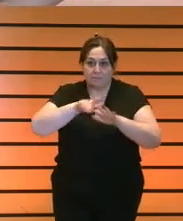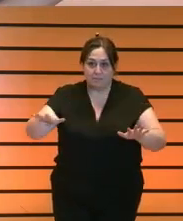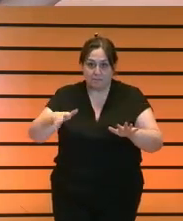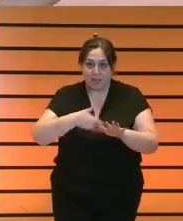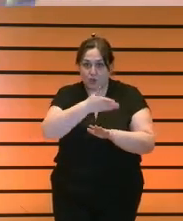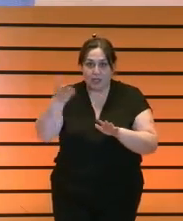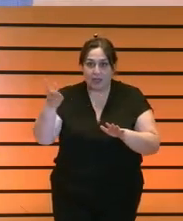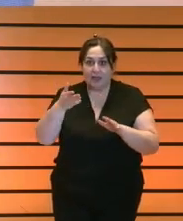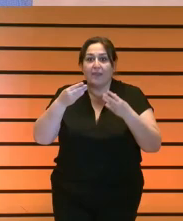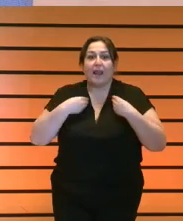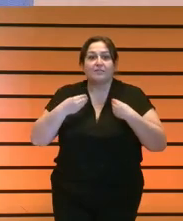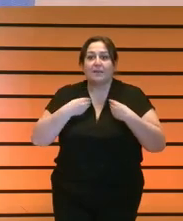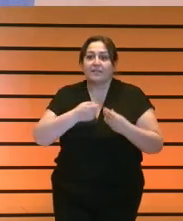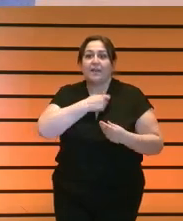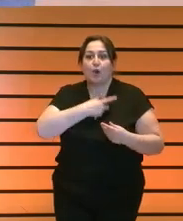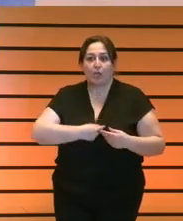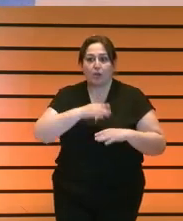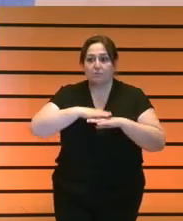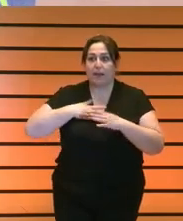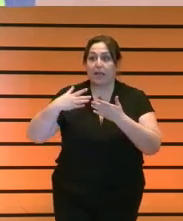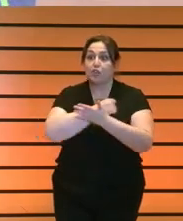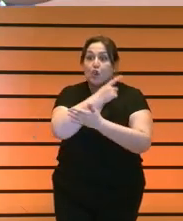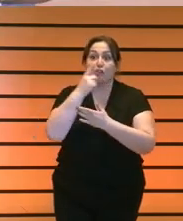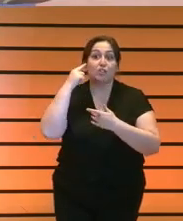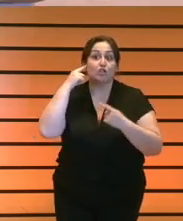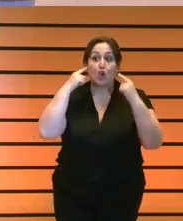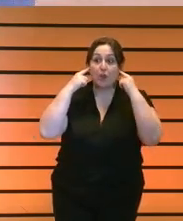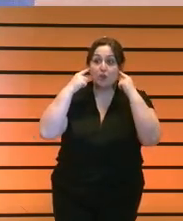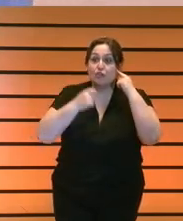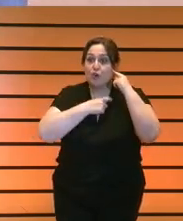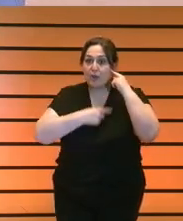y de corazones, para que todos esos oídos y corazones